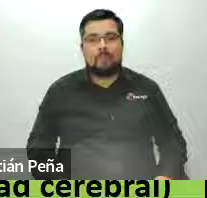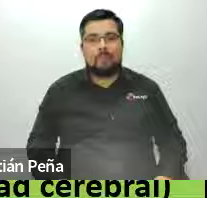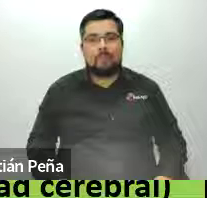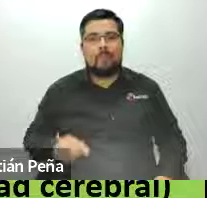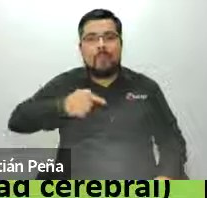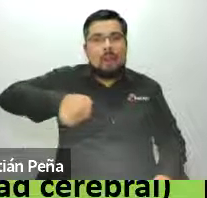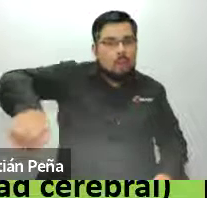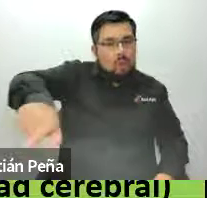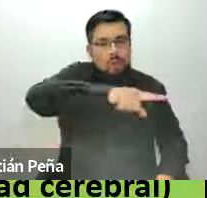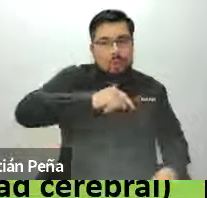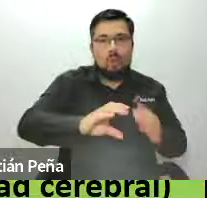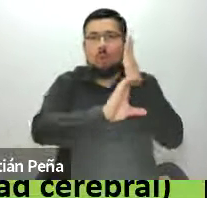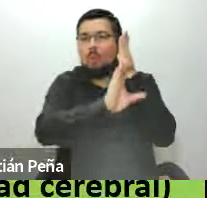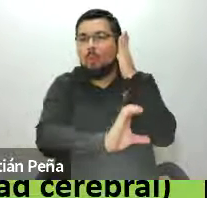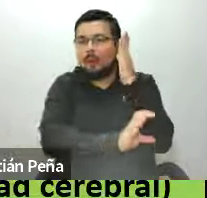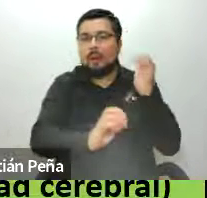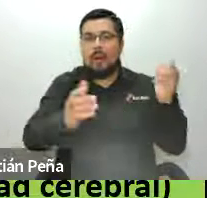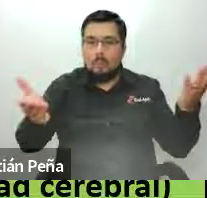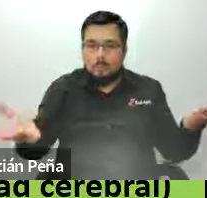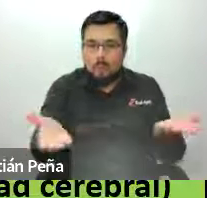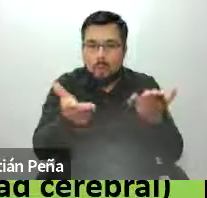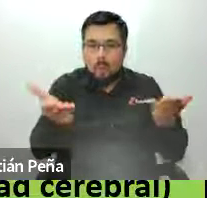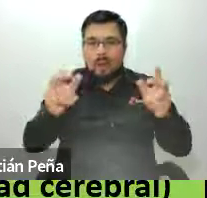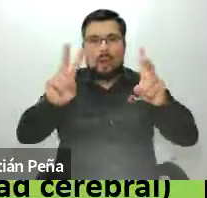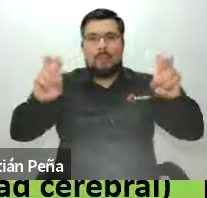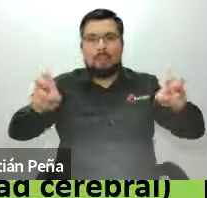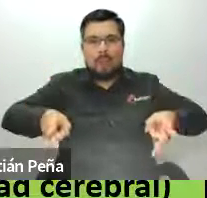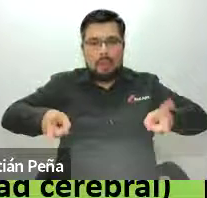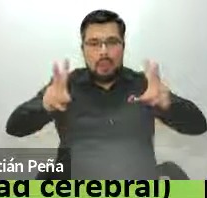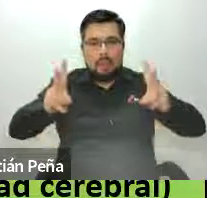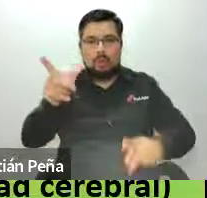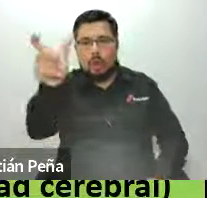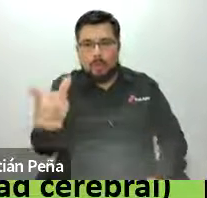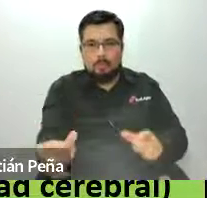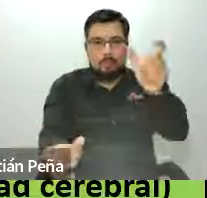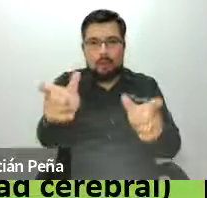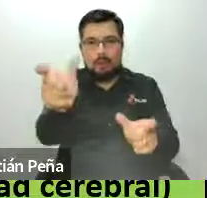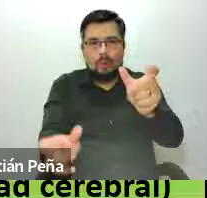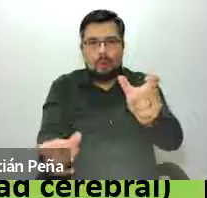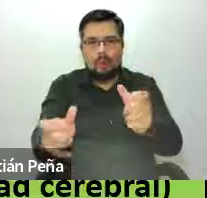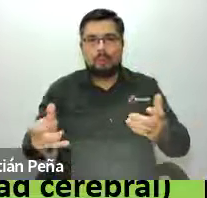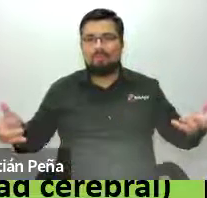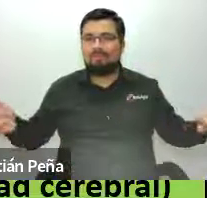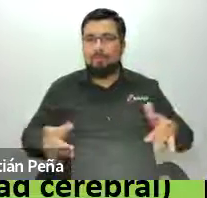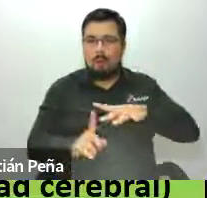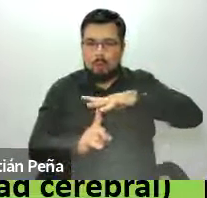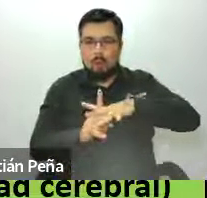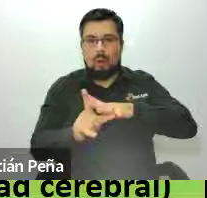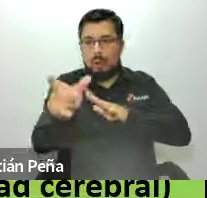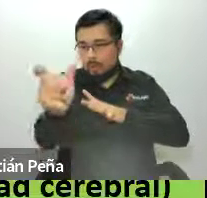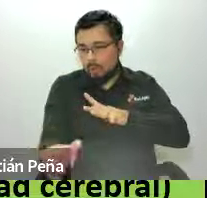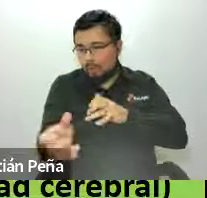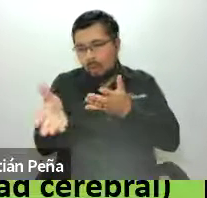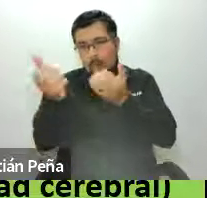carrera promulgamos mucho, el tema de los derechos de las personas, la concepción de que el ser humano puede ser una entidad cambiante desde